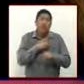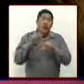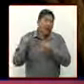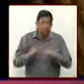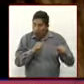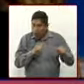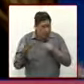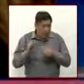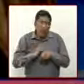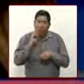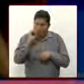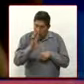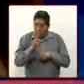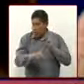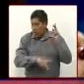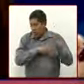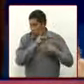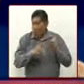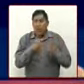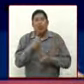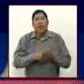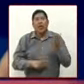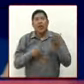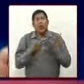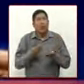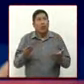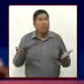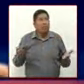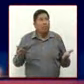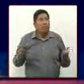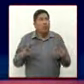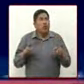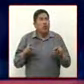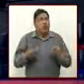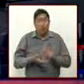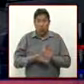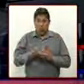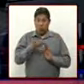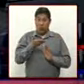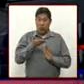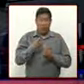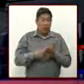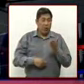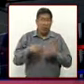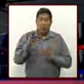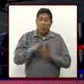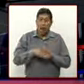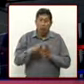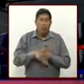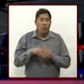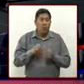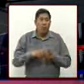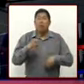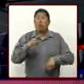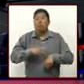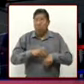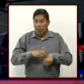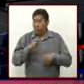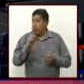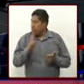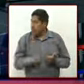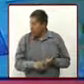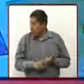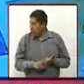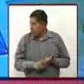acciones y eso hay que decirle al pueblo boliviano. ¿Qué productos no han subido de precios y están con precios bajos? Tenemos la papa,